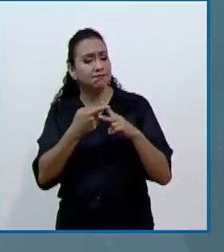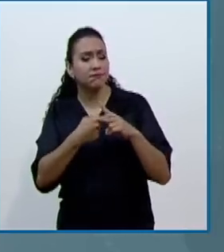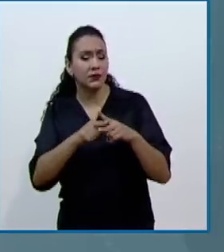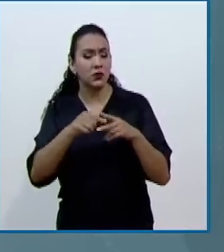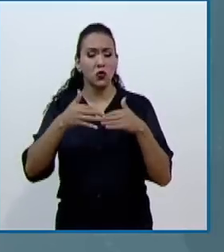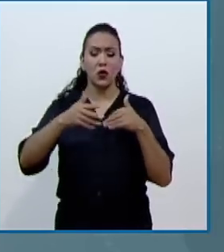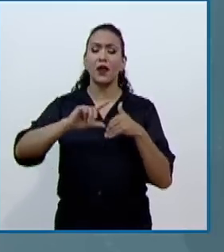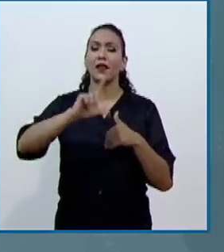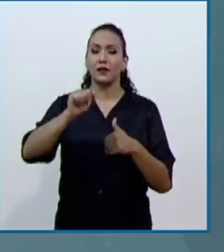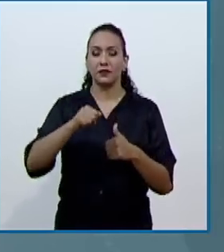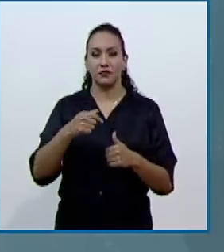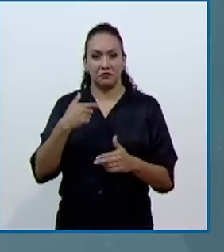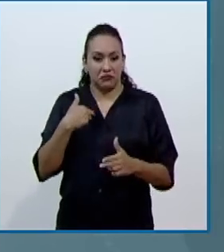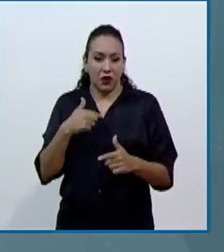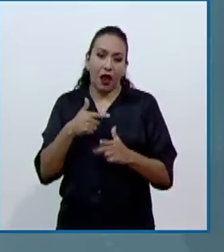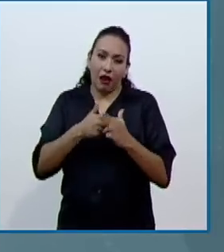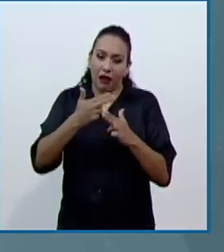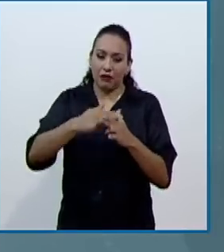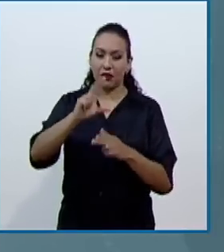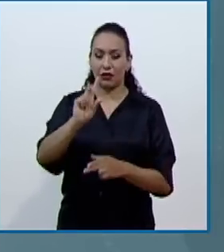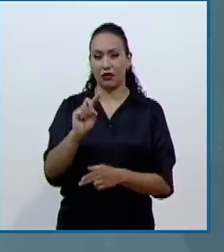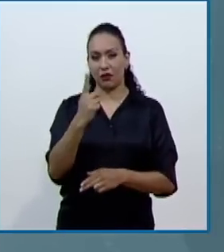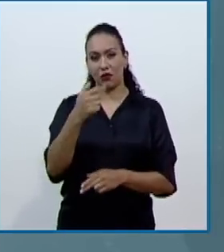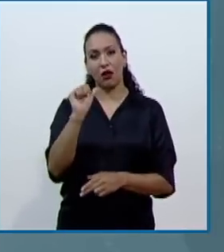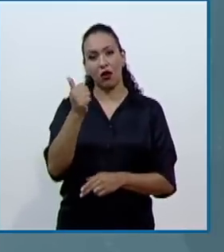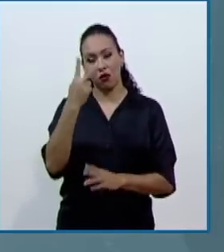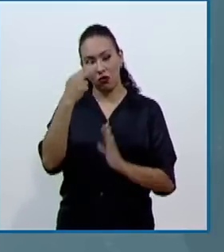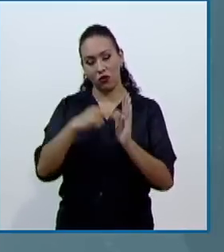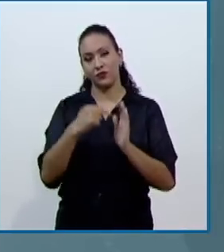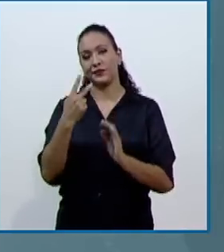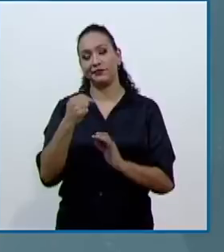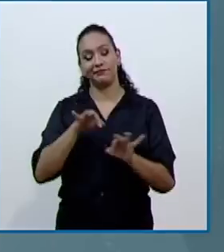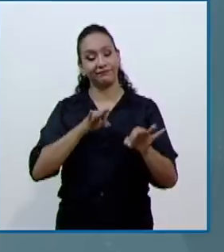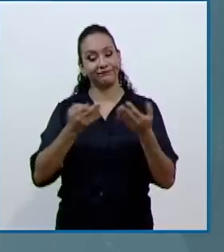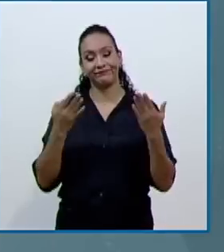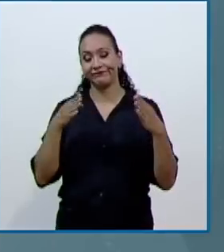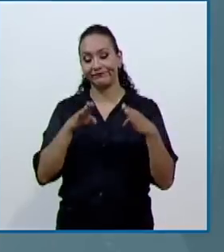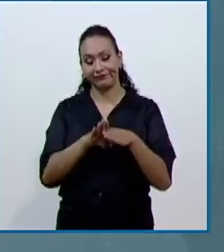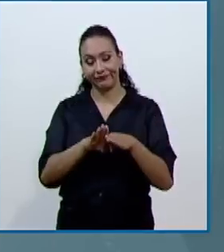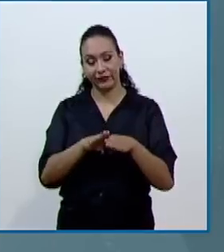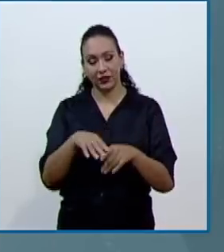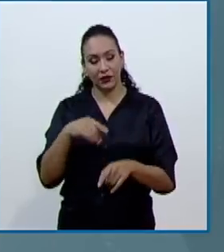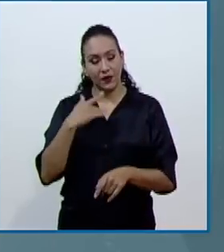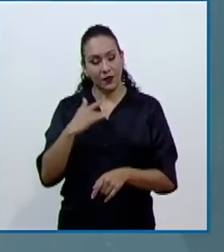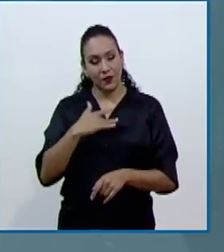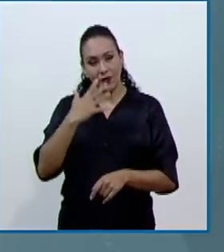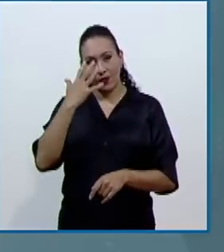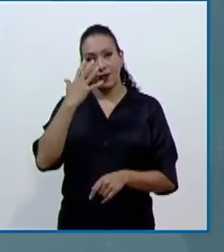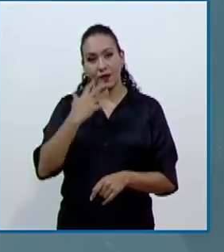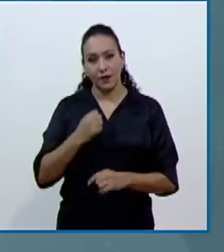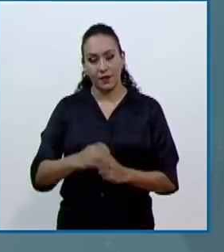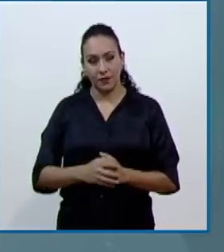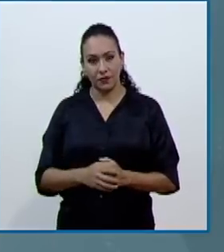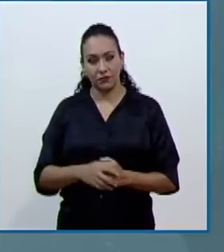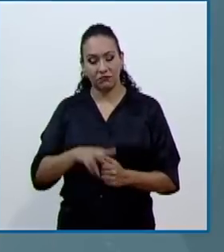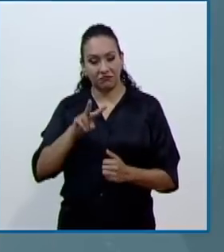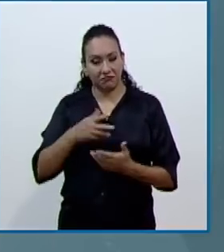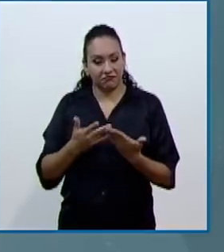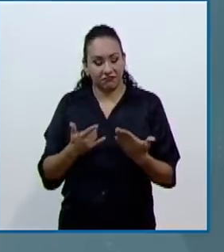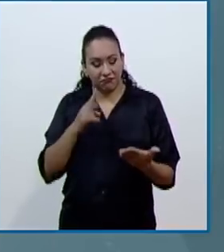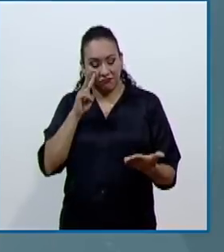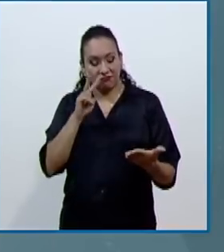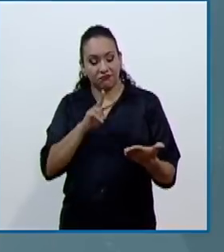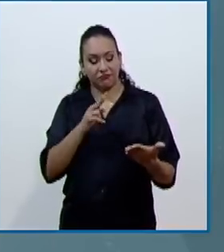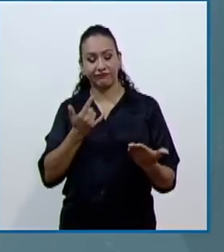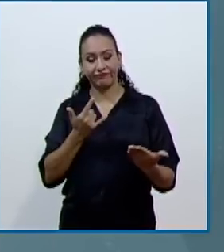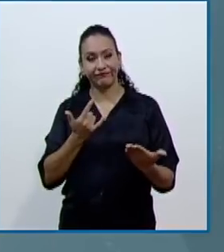encomienda al 31 de agosto de 2025, esa disyuntiva es, por decirlo menos, extraña. Entonces, dado que todas